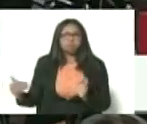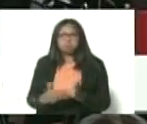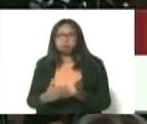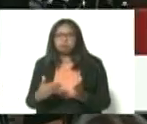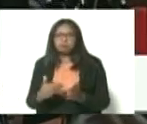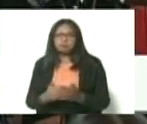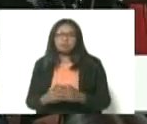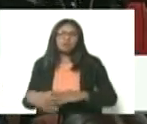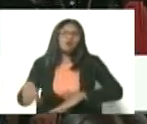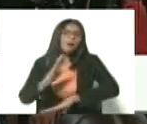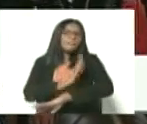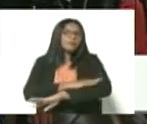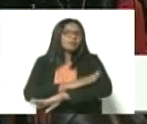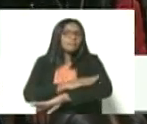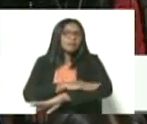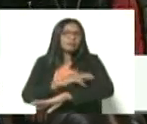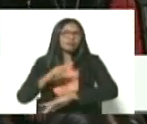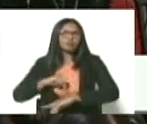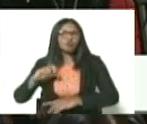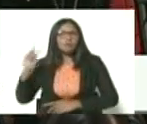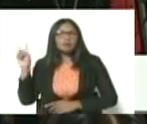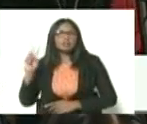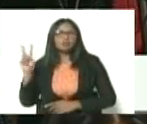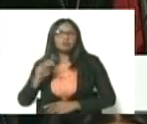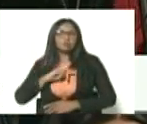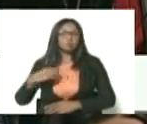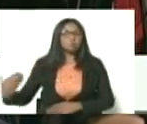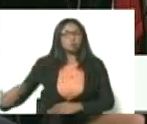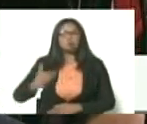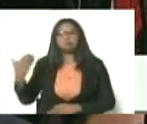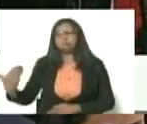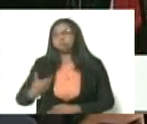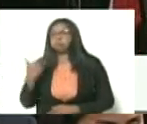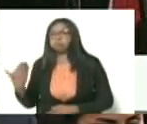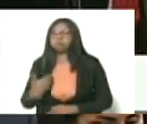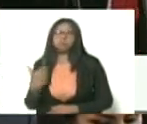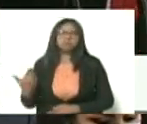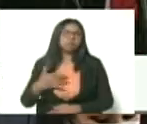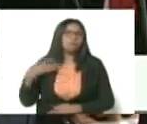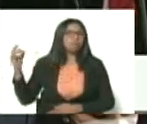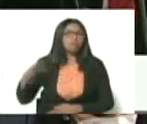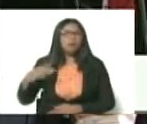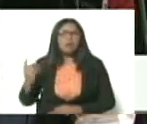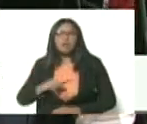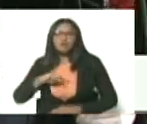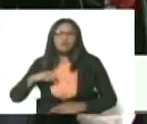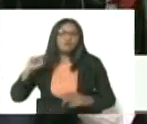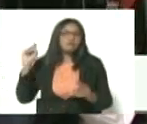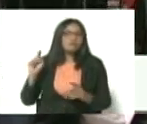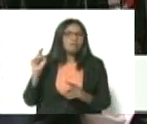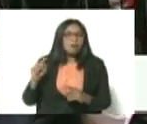de tratar de, por la vía del sufrimiento, del dolor, de la necesidad,